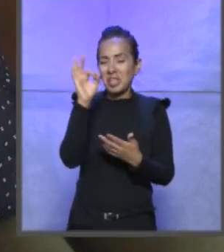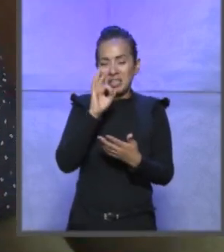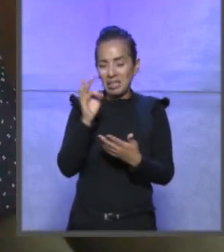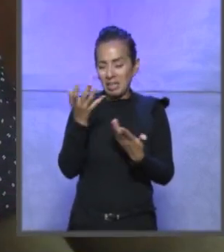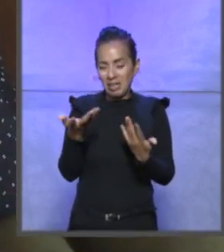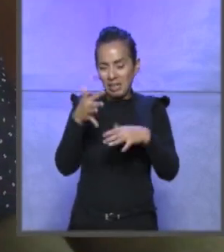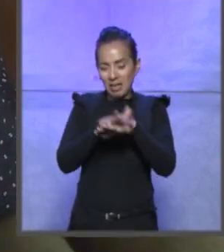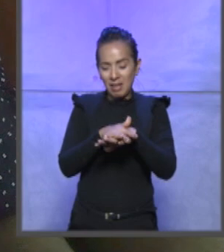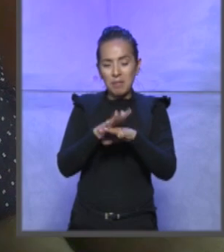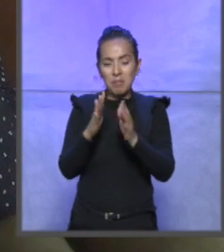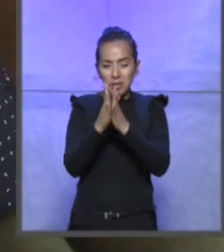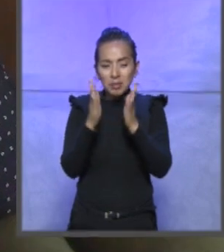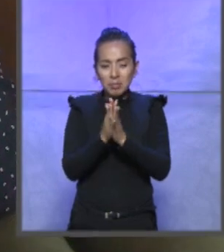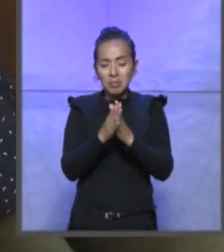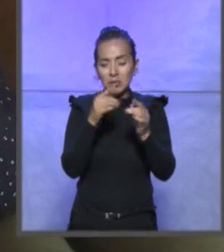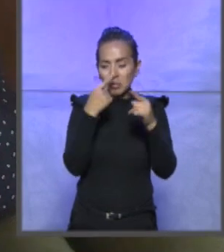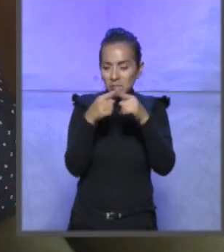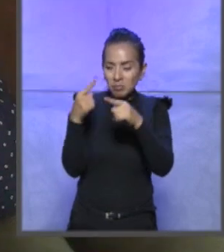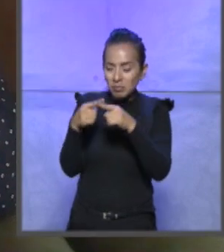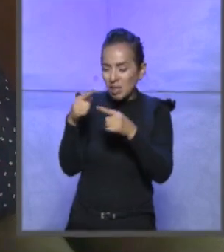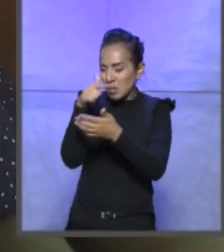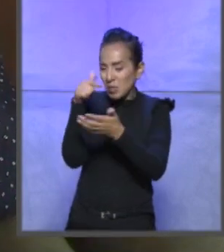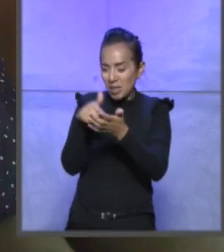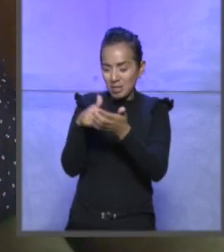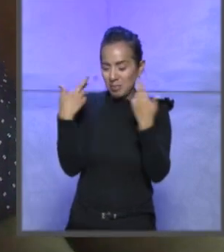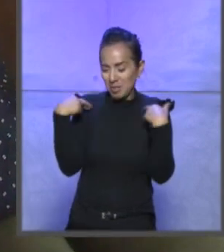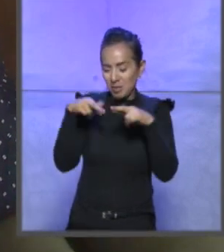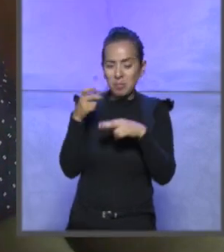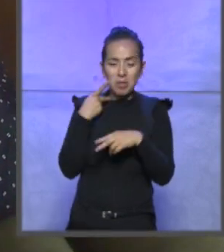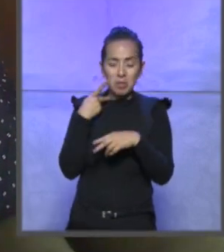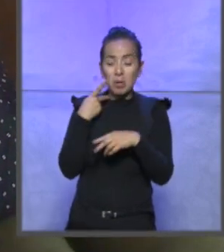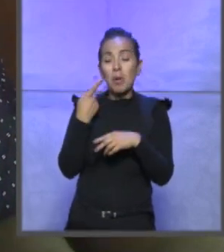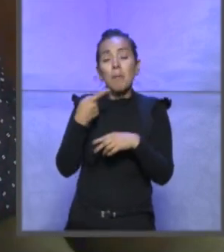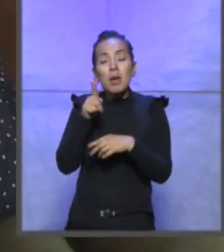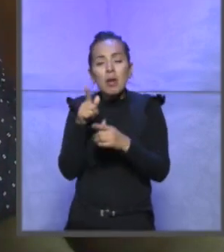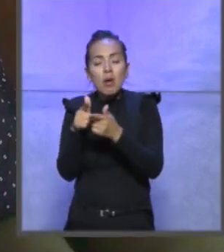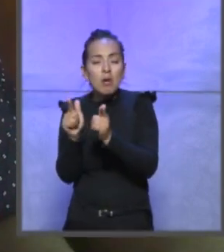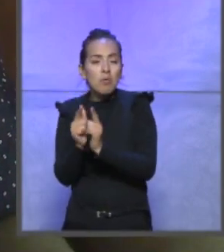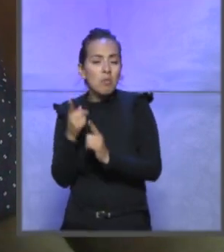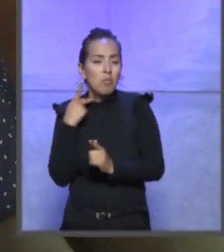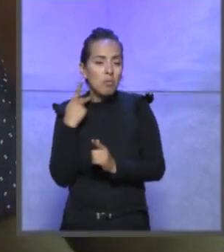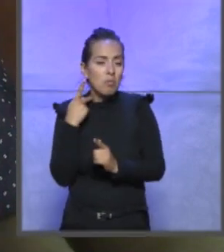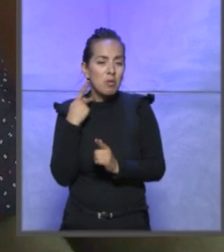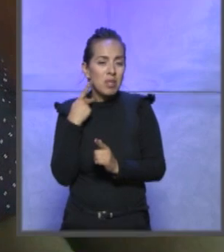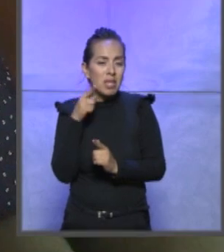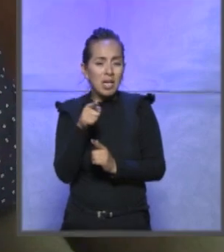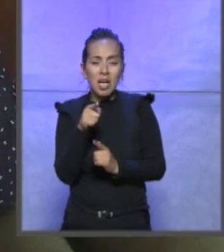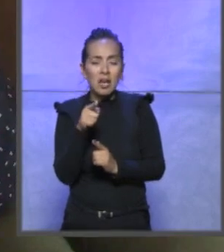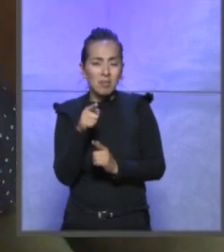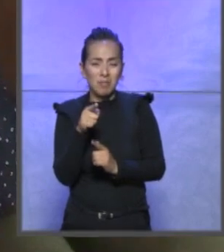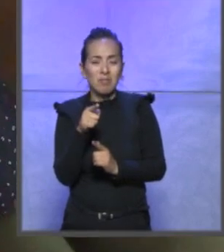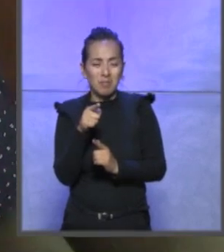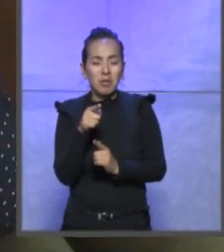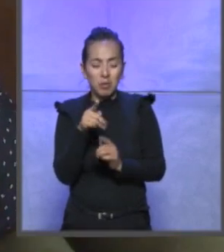juventud a diversos espacios de representación política, si el partido político va a estar